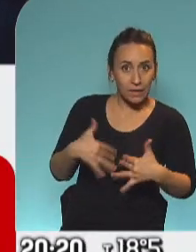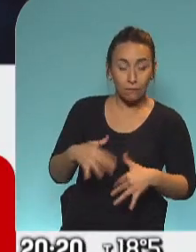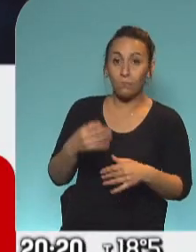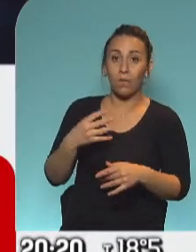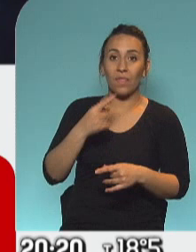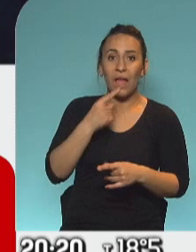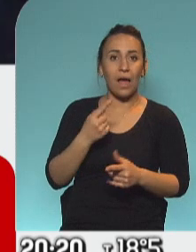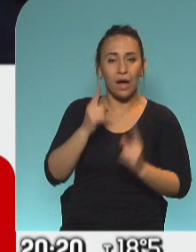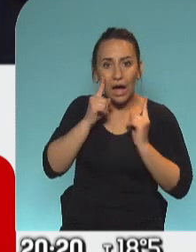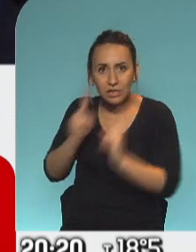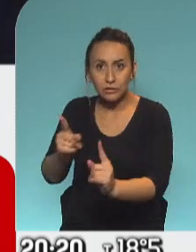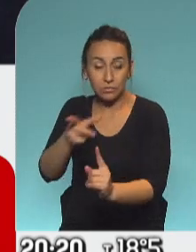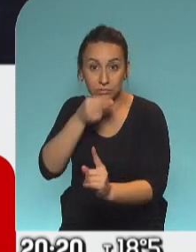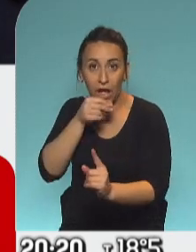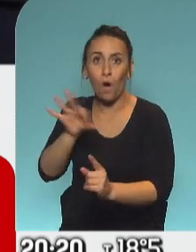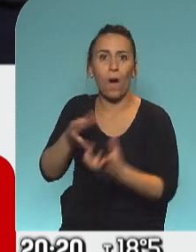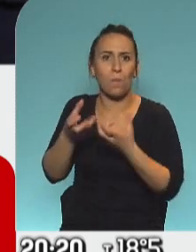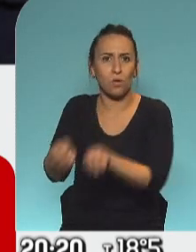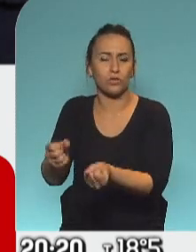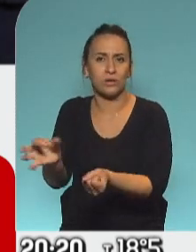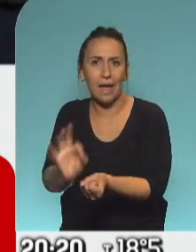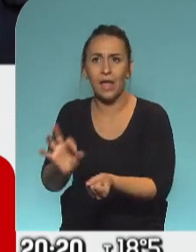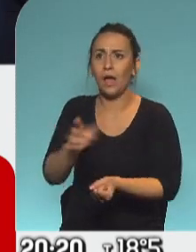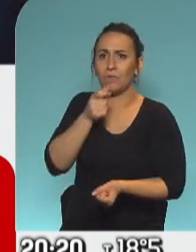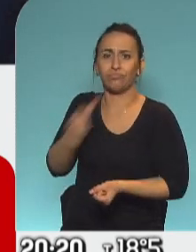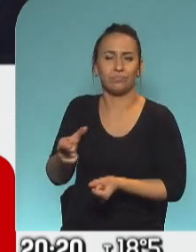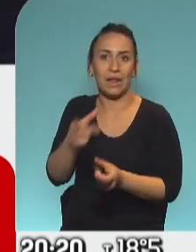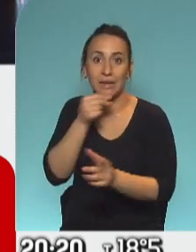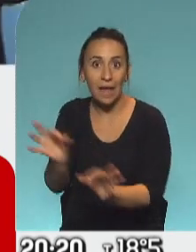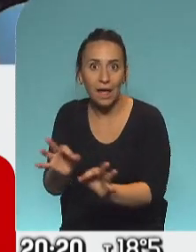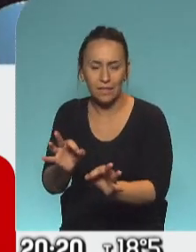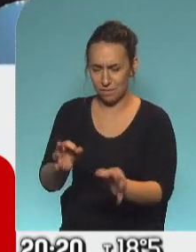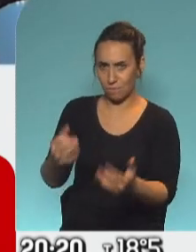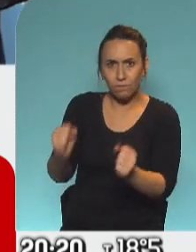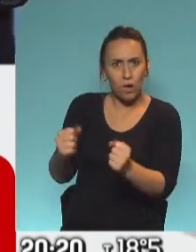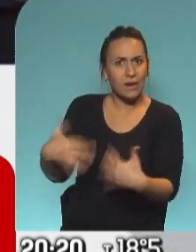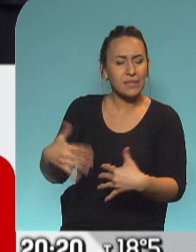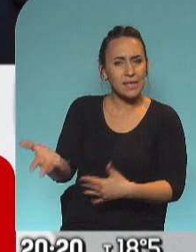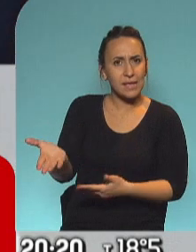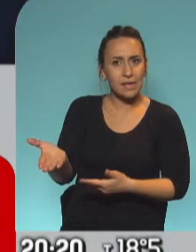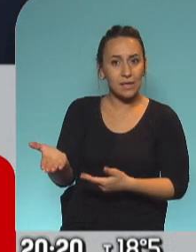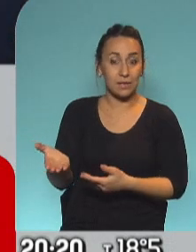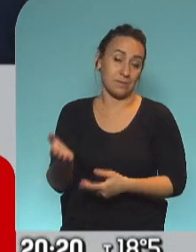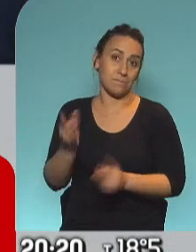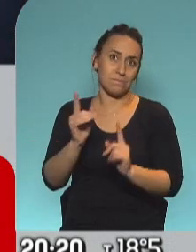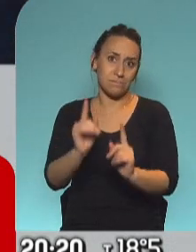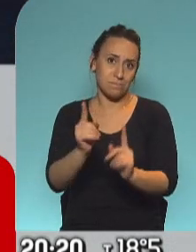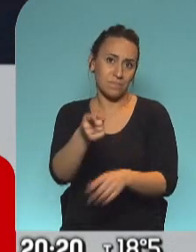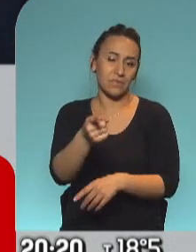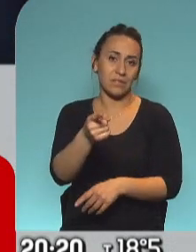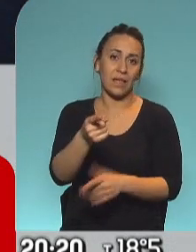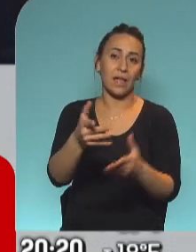o a la falta de contención o la falta de respuesta del Ministerio y menos a la propia conducción de la Armada, que había